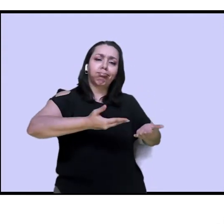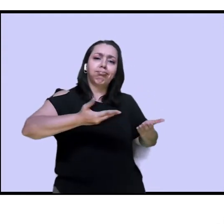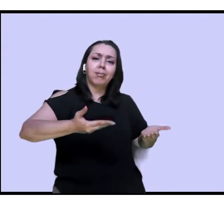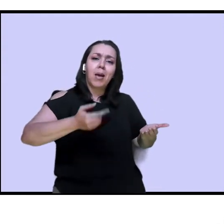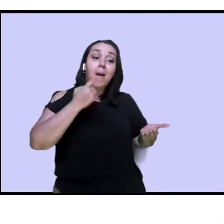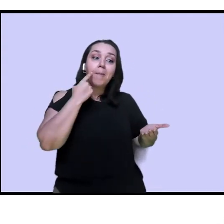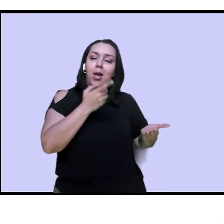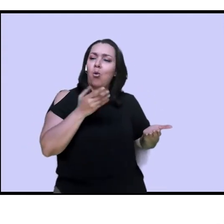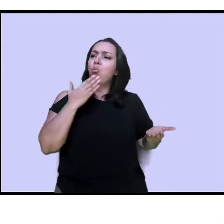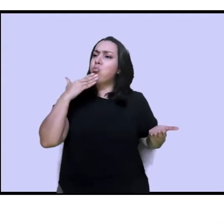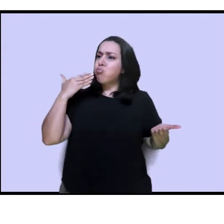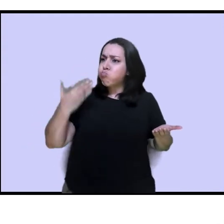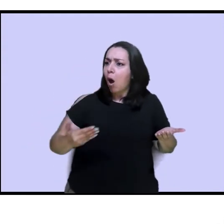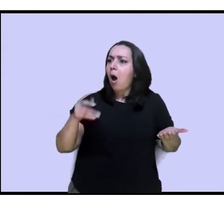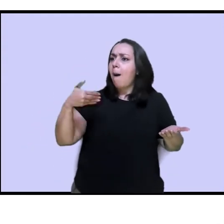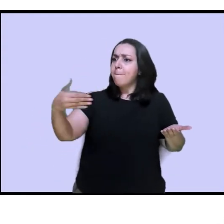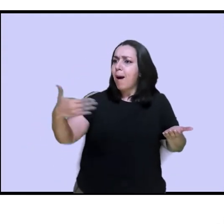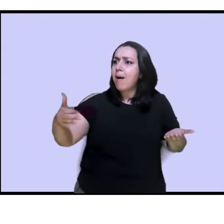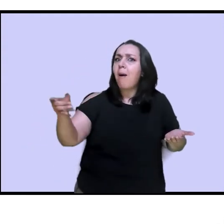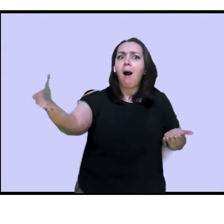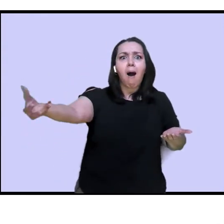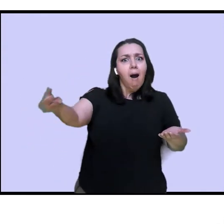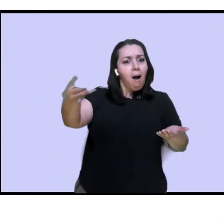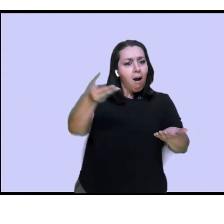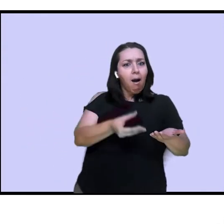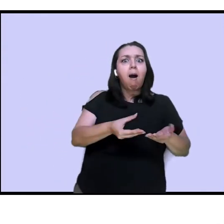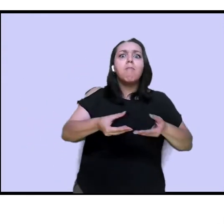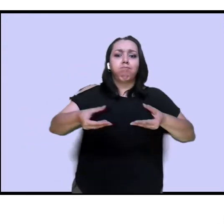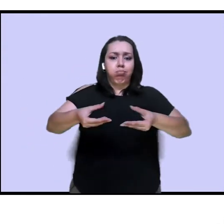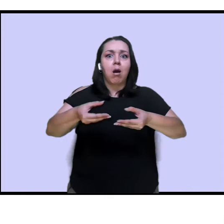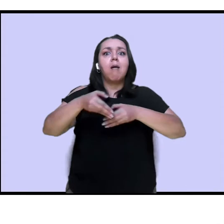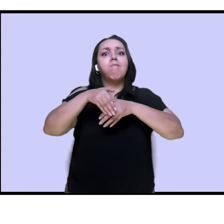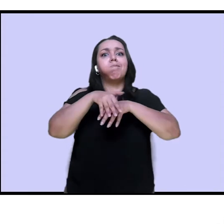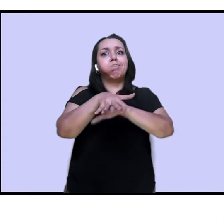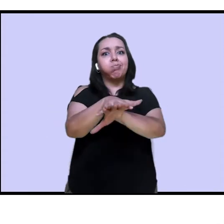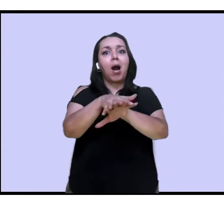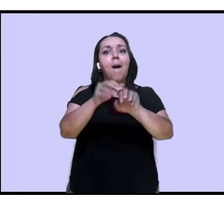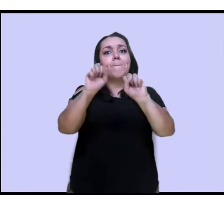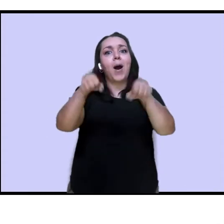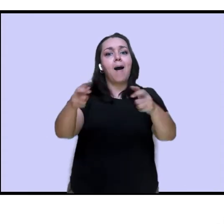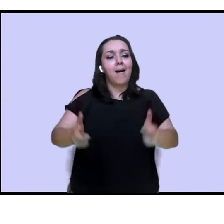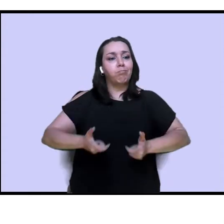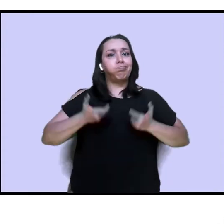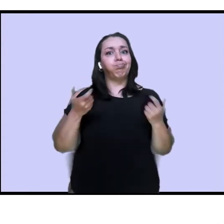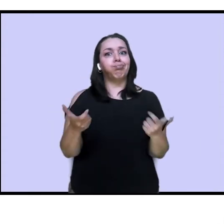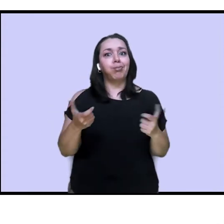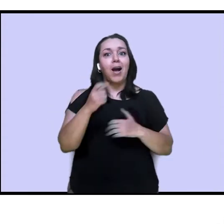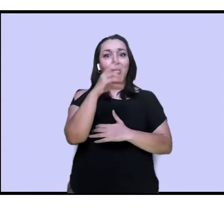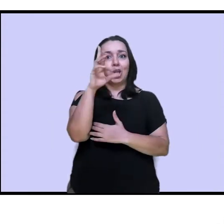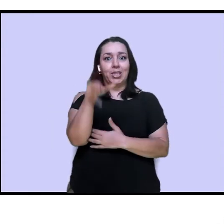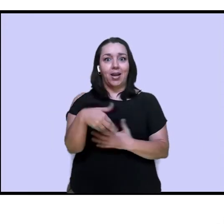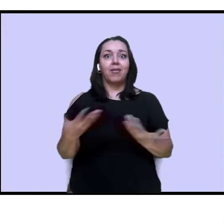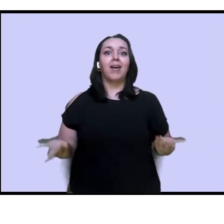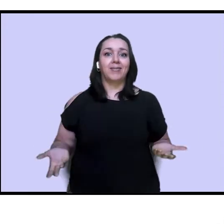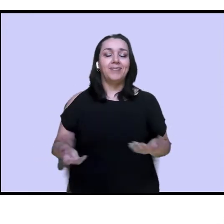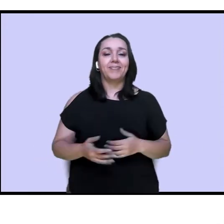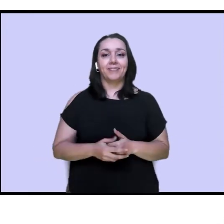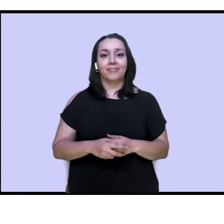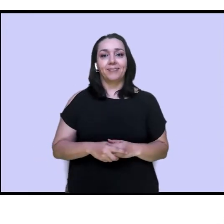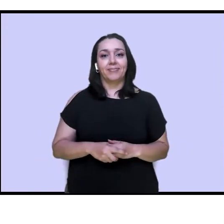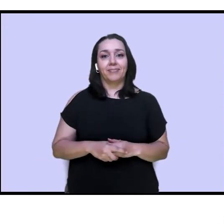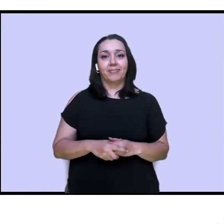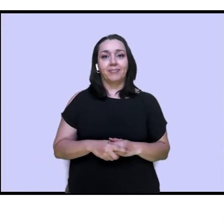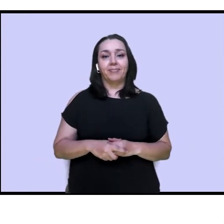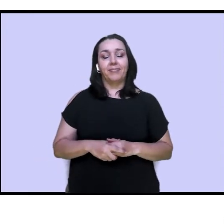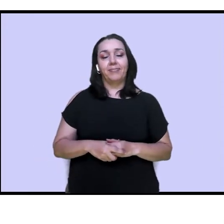pero aprovechemos su conocimiento desde la cultura panameña para enriquecernos acá en Costa Rica